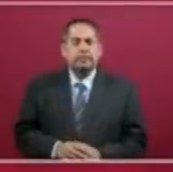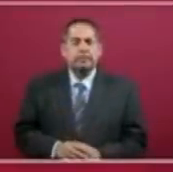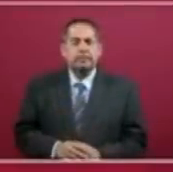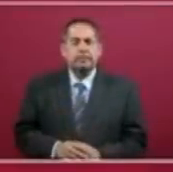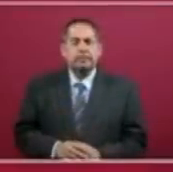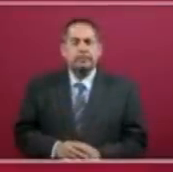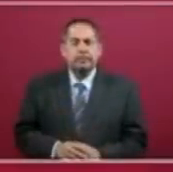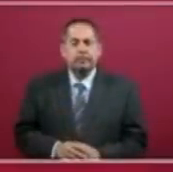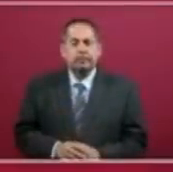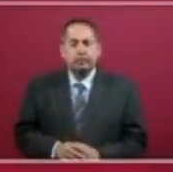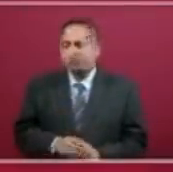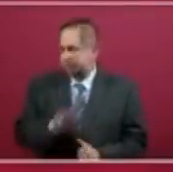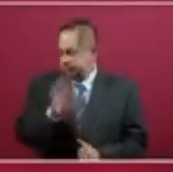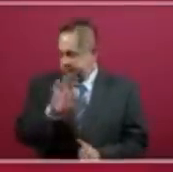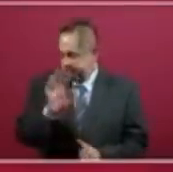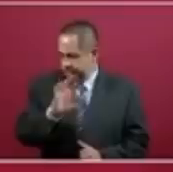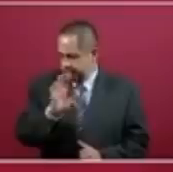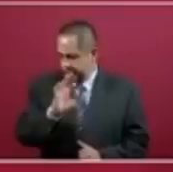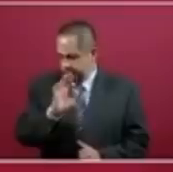no hay